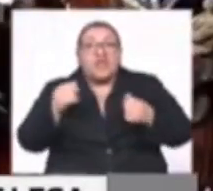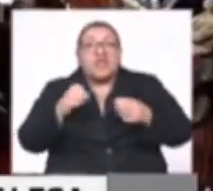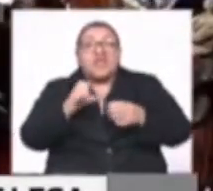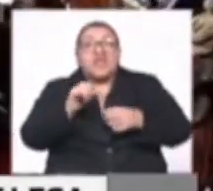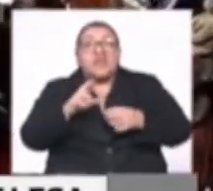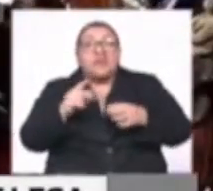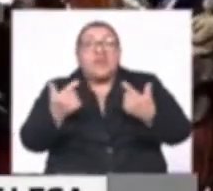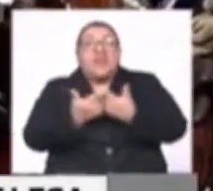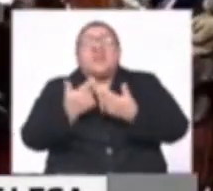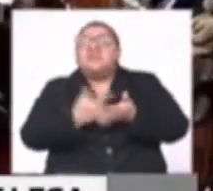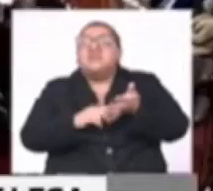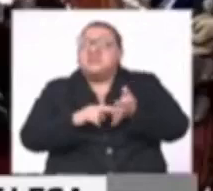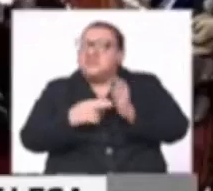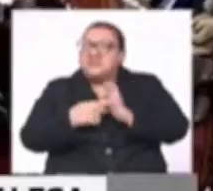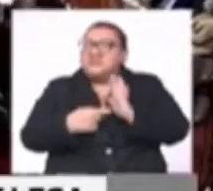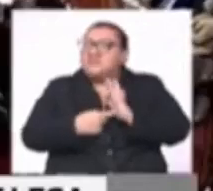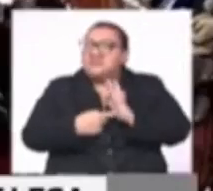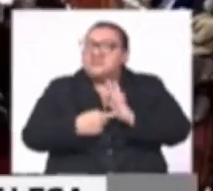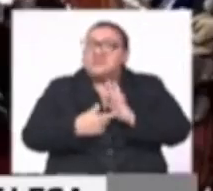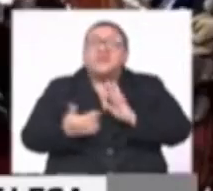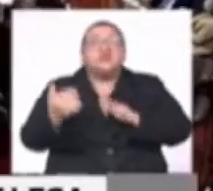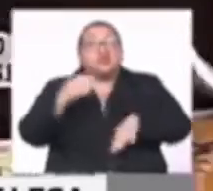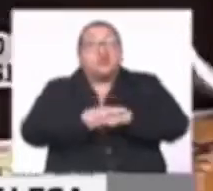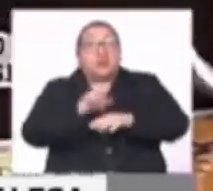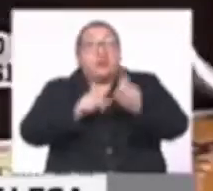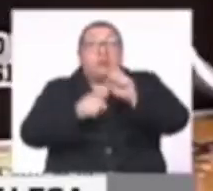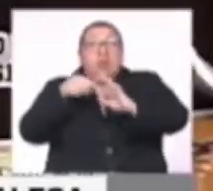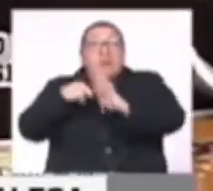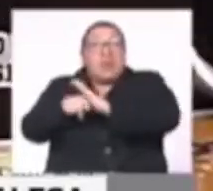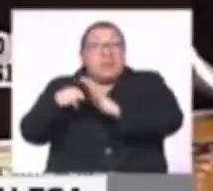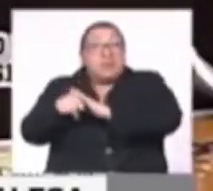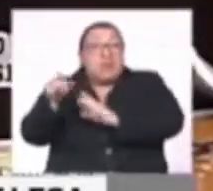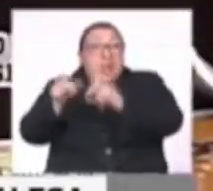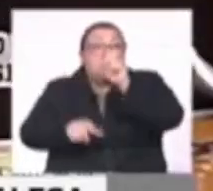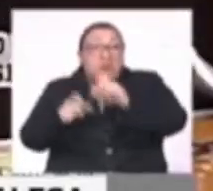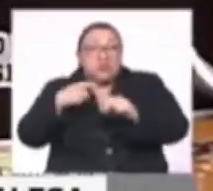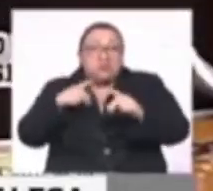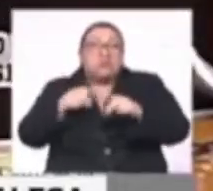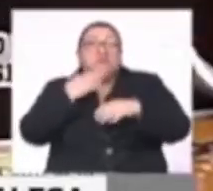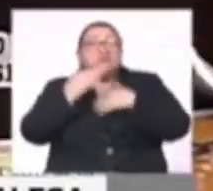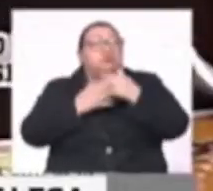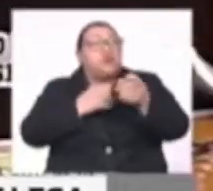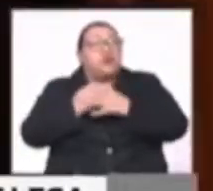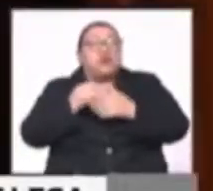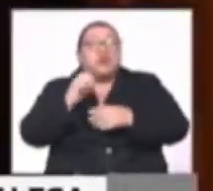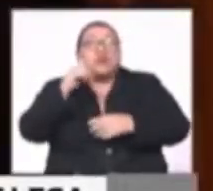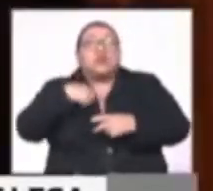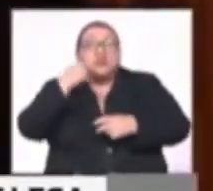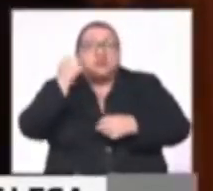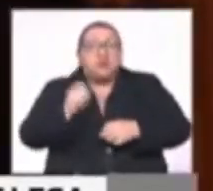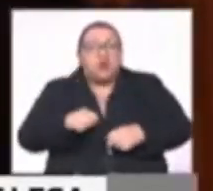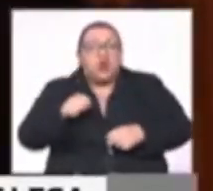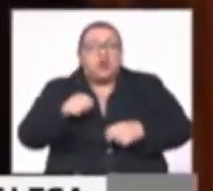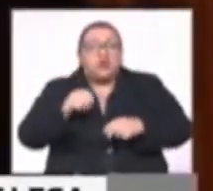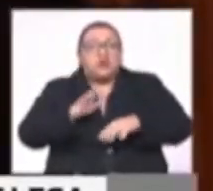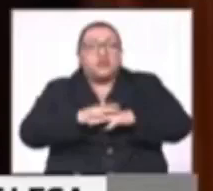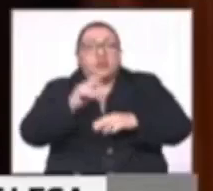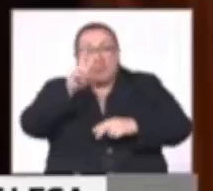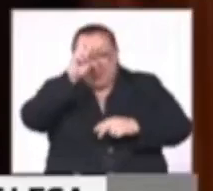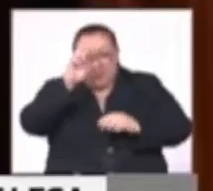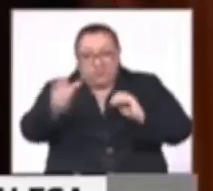legislación peruana, considerando la entrada en vigor del Estatuto de Roma de la Corte Penal Internacional en el Perú y la Convención sobre